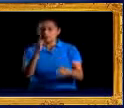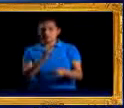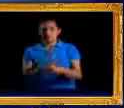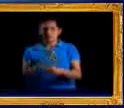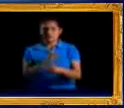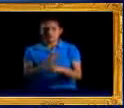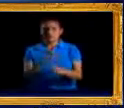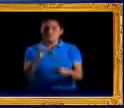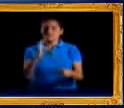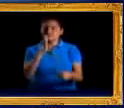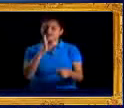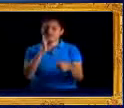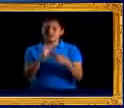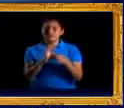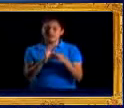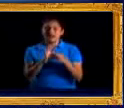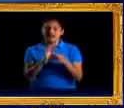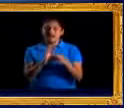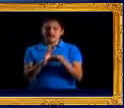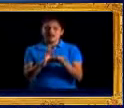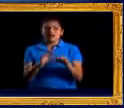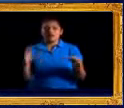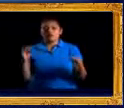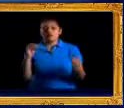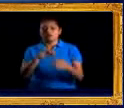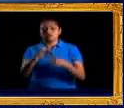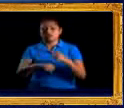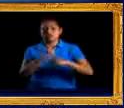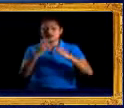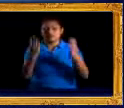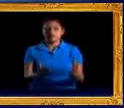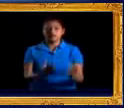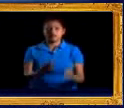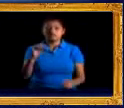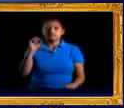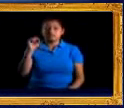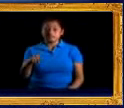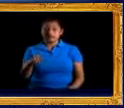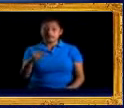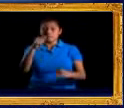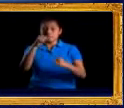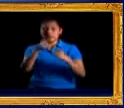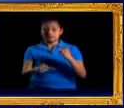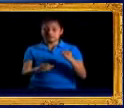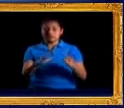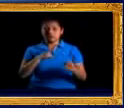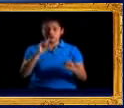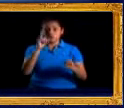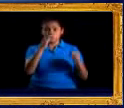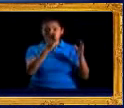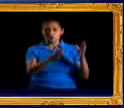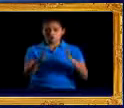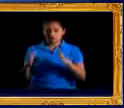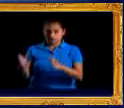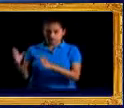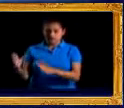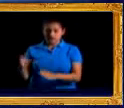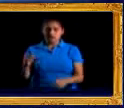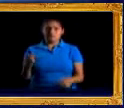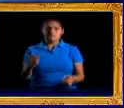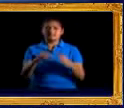quiero avanzar, hermano, porque si Apocalipsis tuviera un orden cronológico, comenzarían a